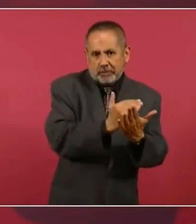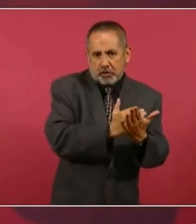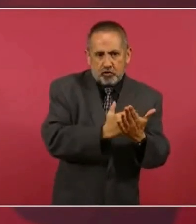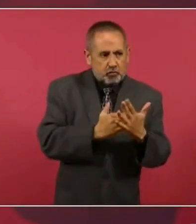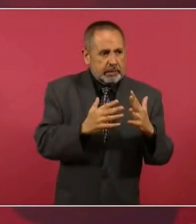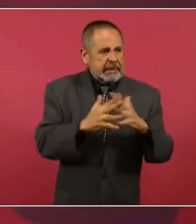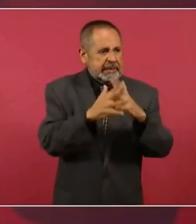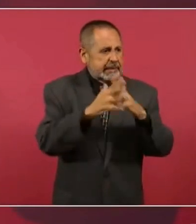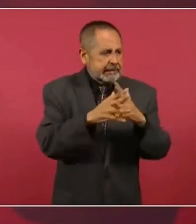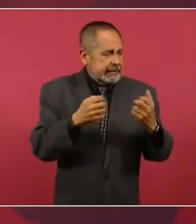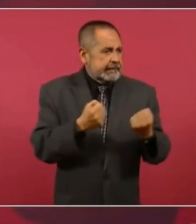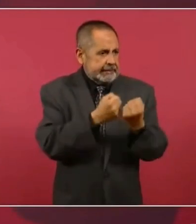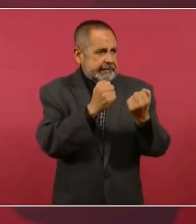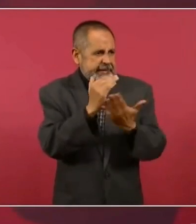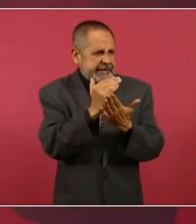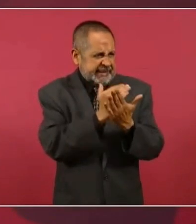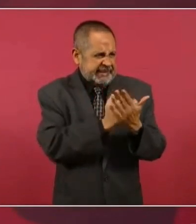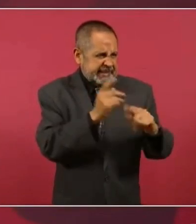a los delincuentes,